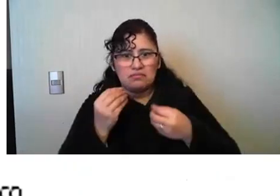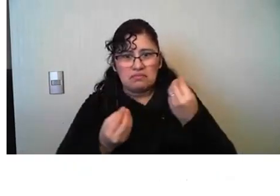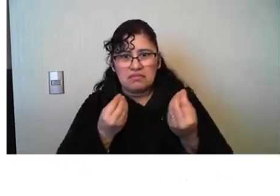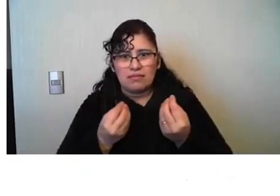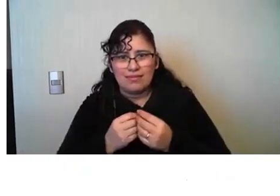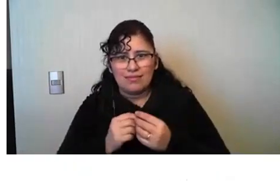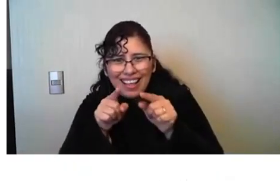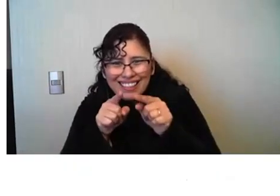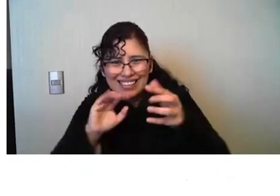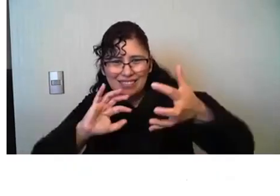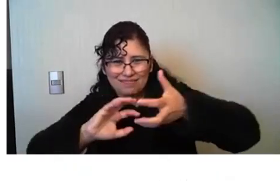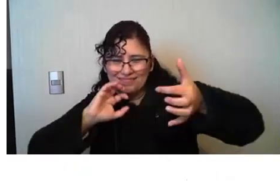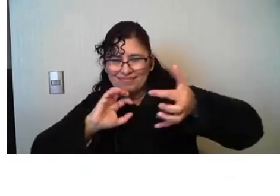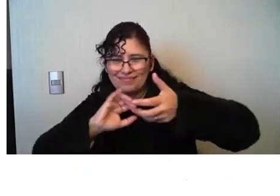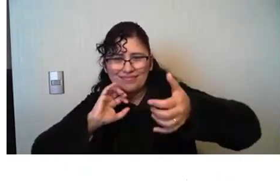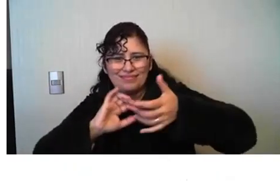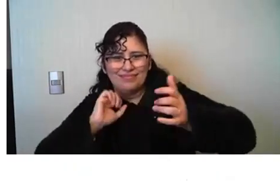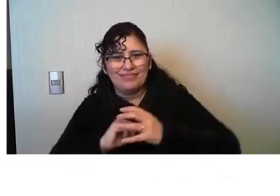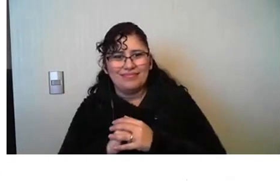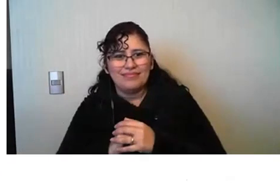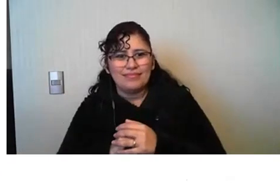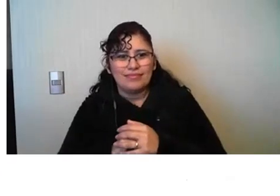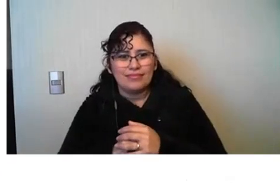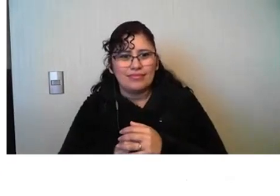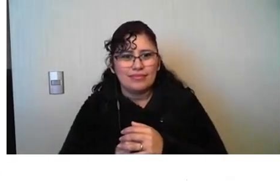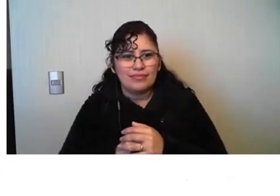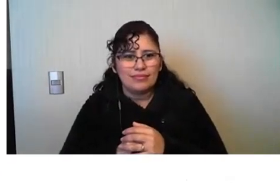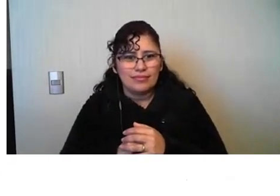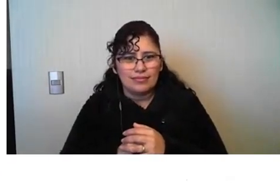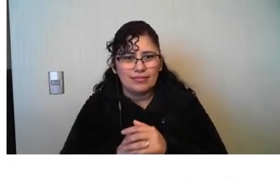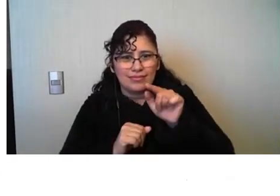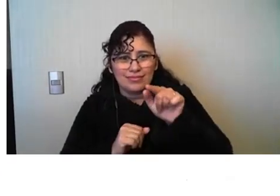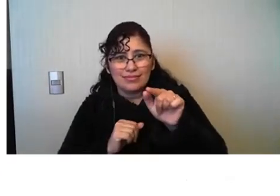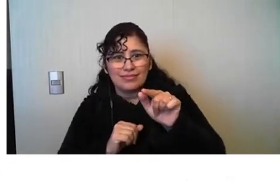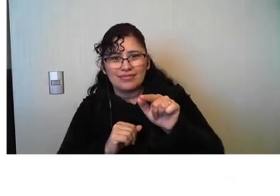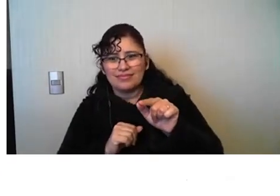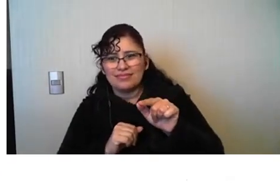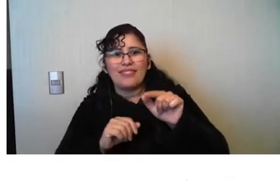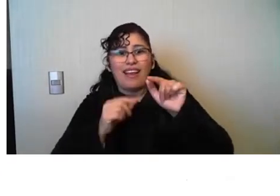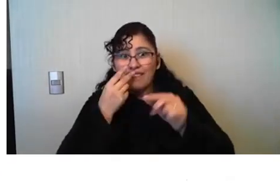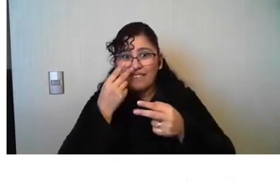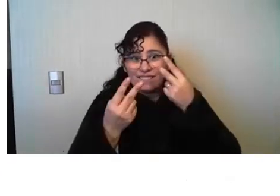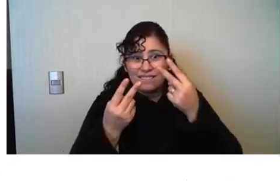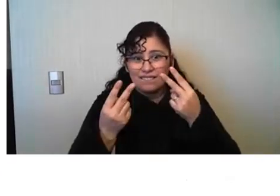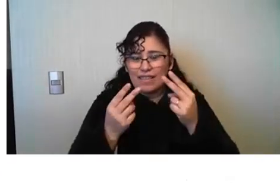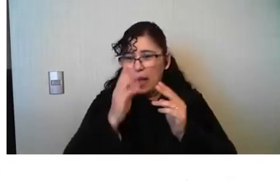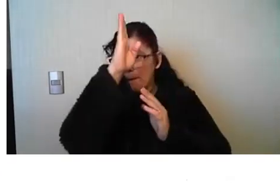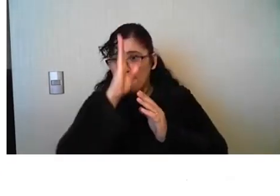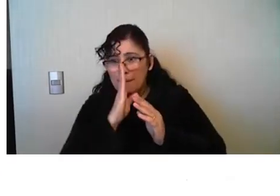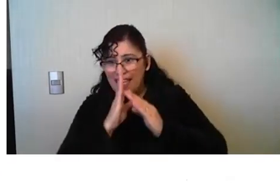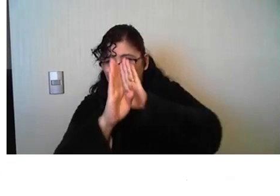Hace sinapsis, estas fibras, y ahí está nuestra línea media, que pasó, cruza la línea media